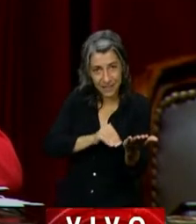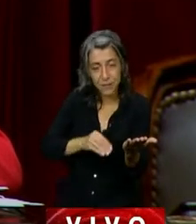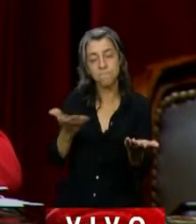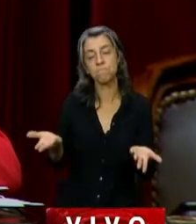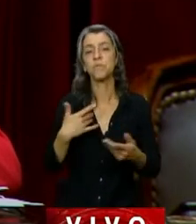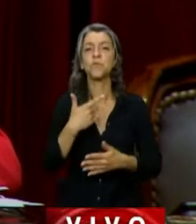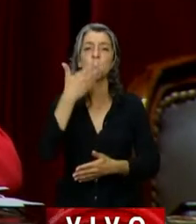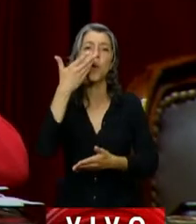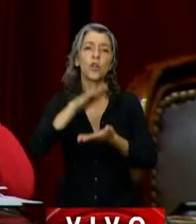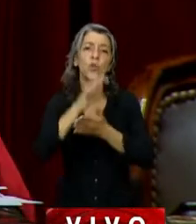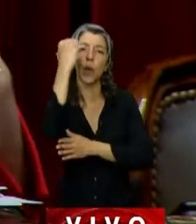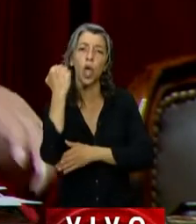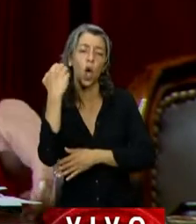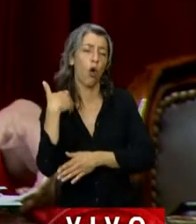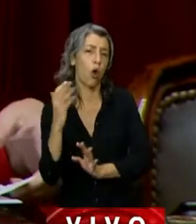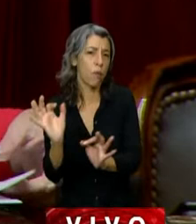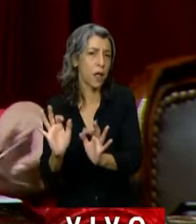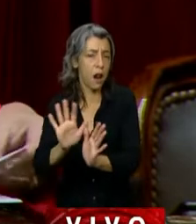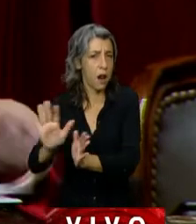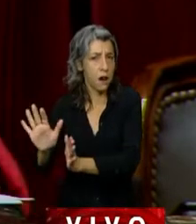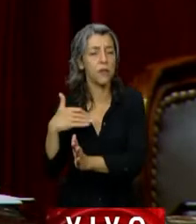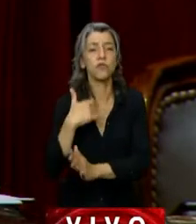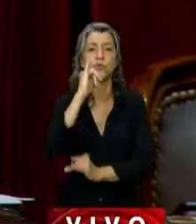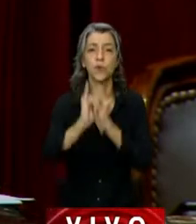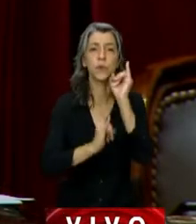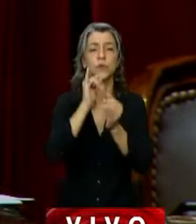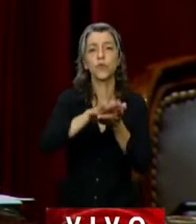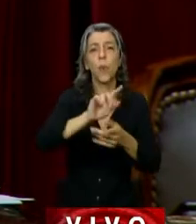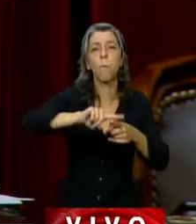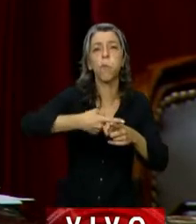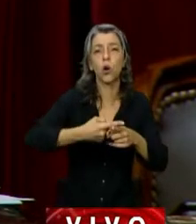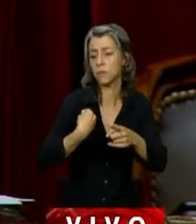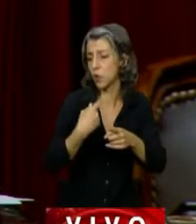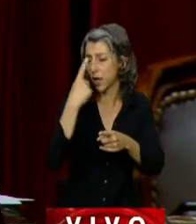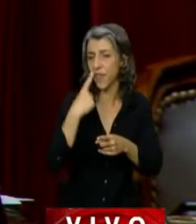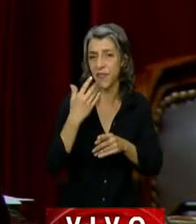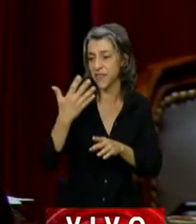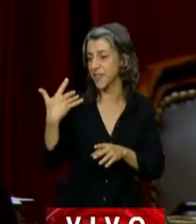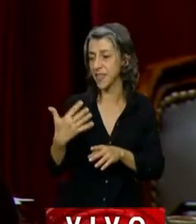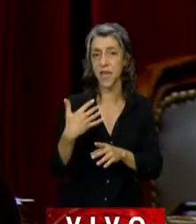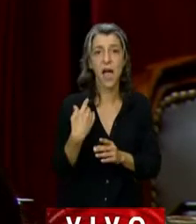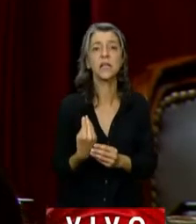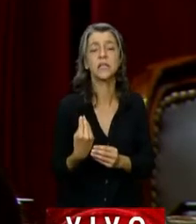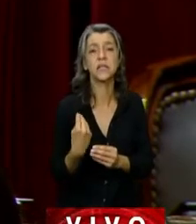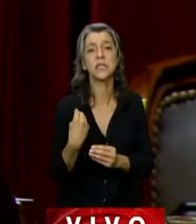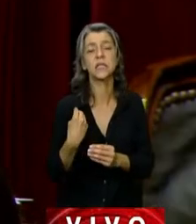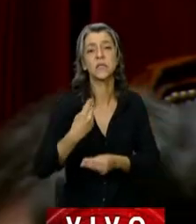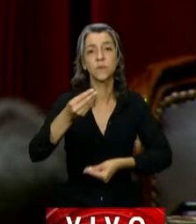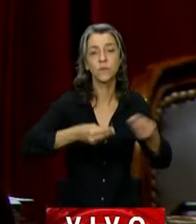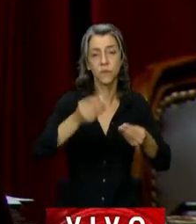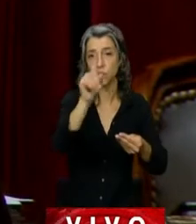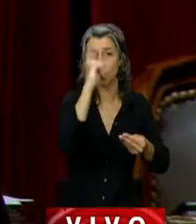de política y voy a plantear lo que ha sucedido en los últimos días. Dentro del presupuesto nacional